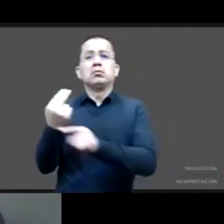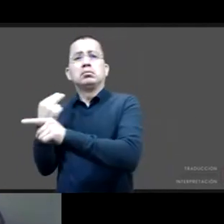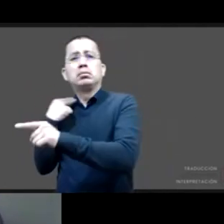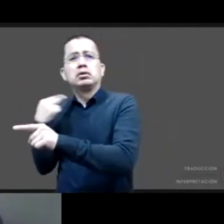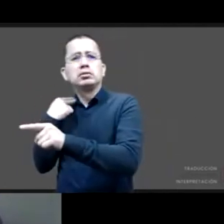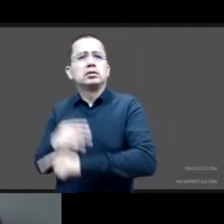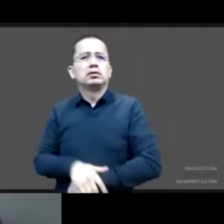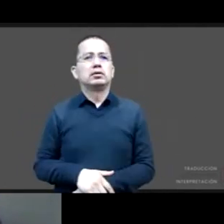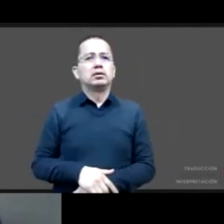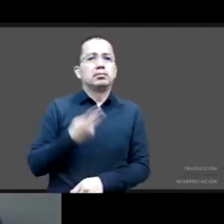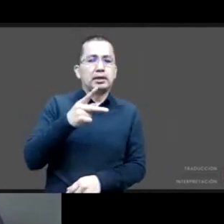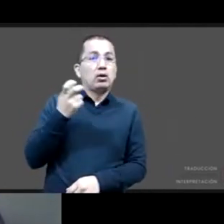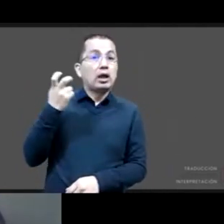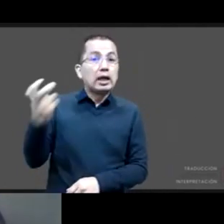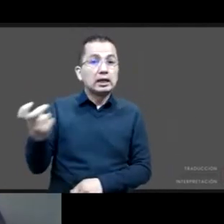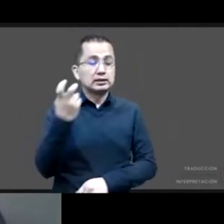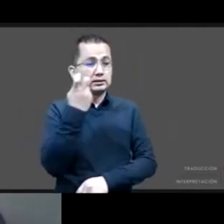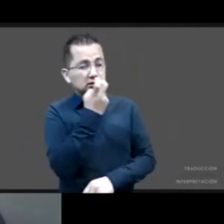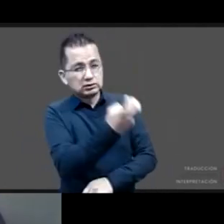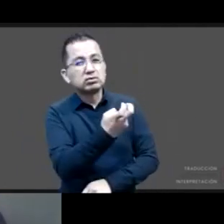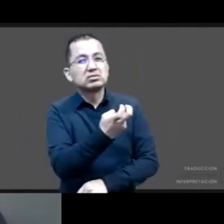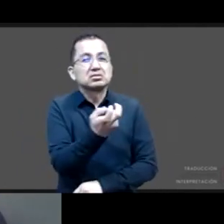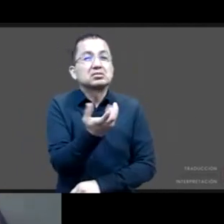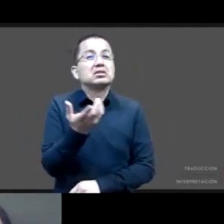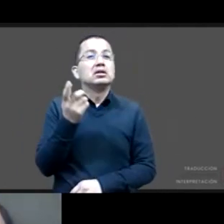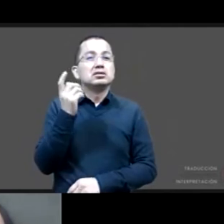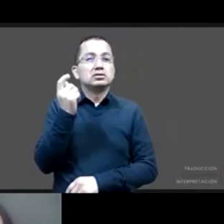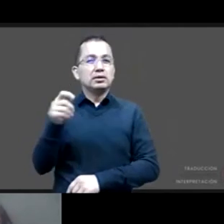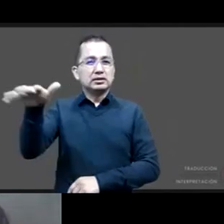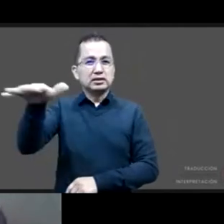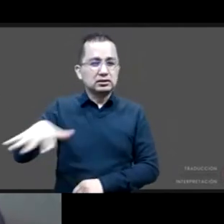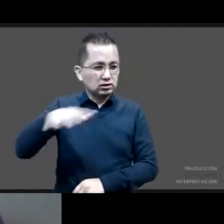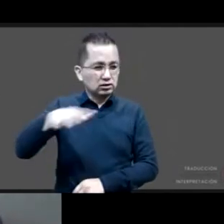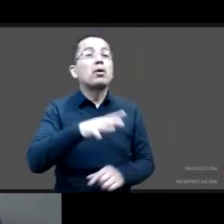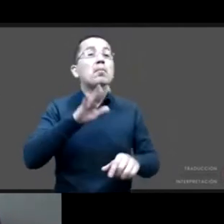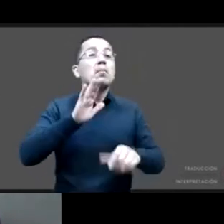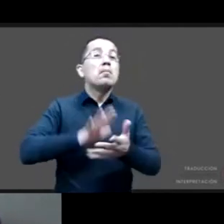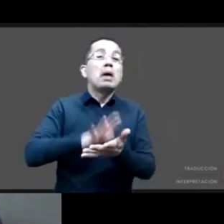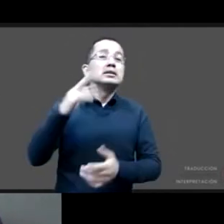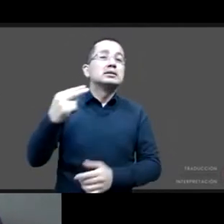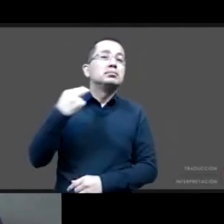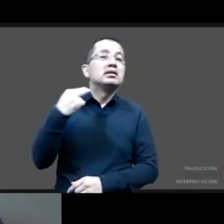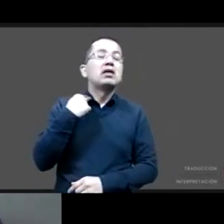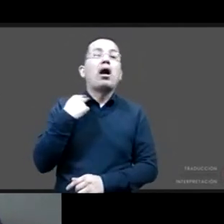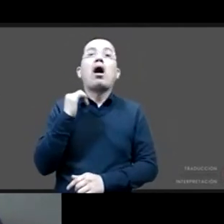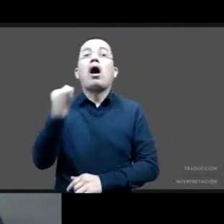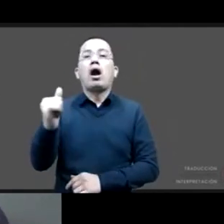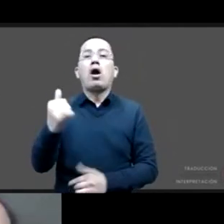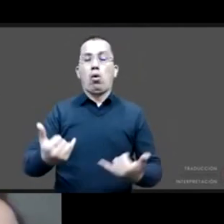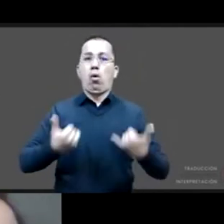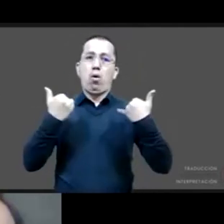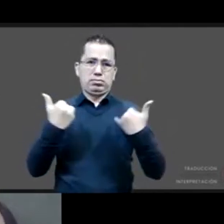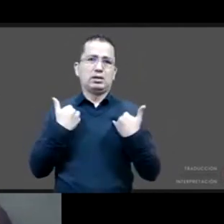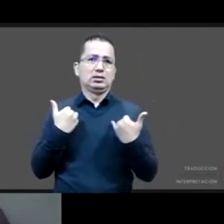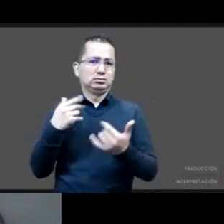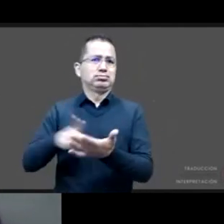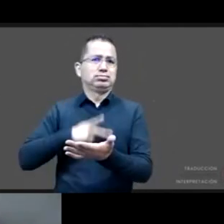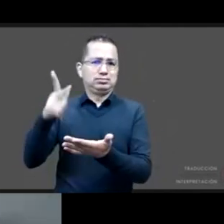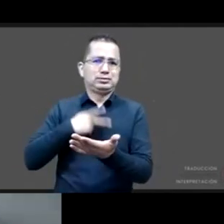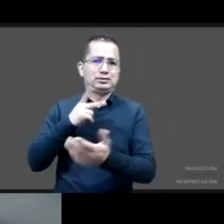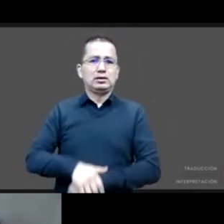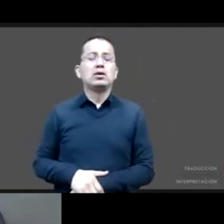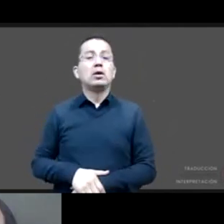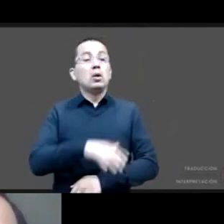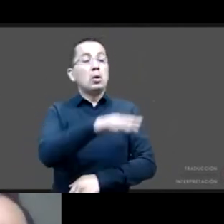sido han sido frecuentemente chicos y chicas menores de 28 años entonces ¿qué hizo Bogotá para